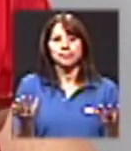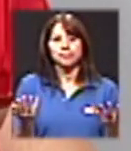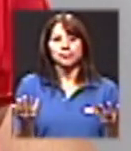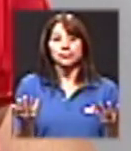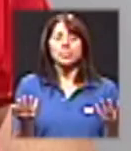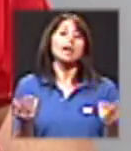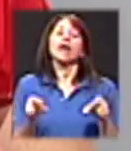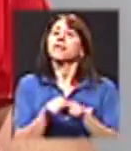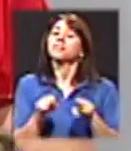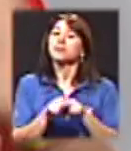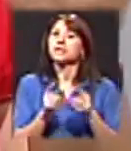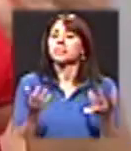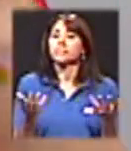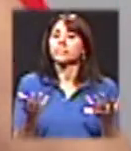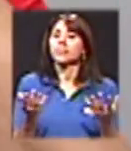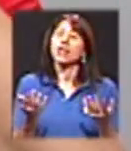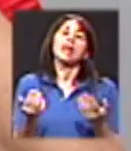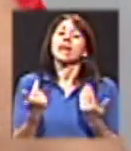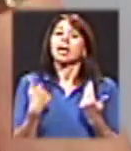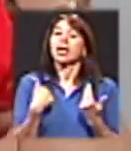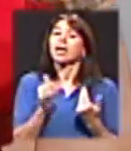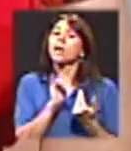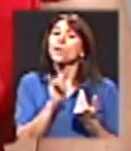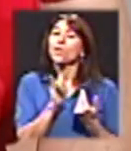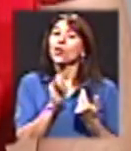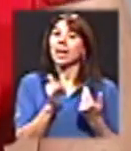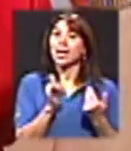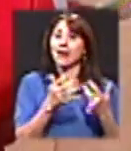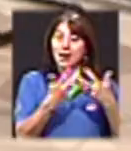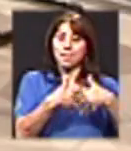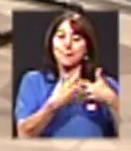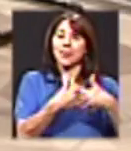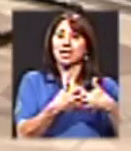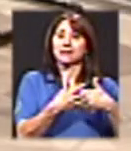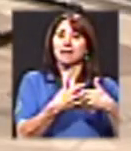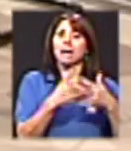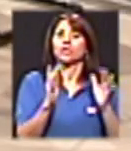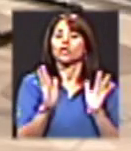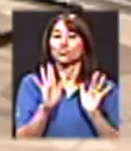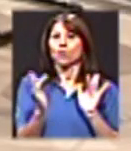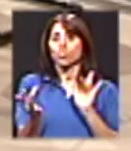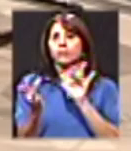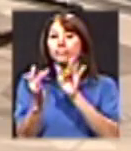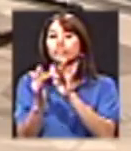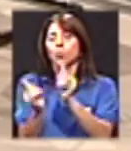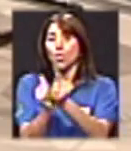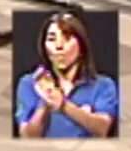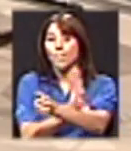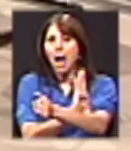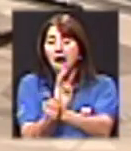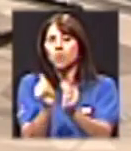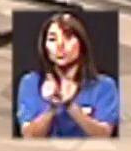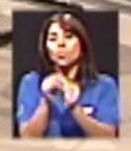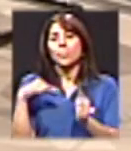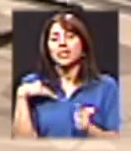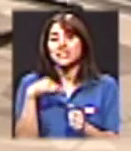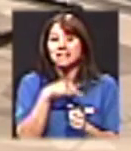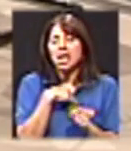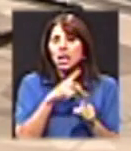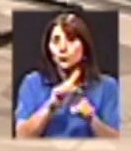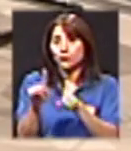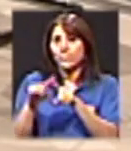Más que nada, digamos, era la relación externa de la empresa en bancos y ministerios y toda esta cuestión,